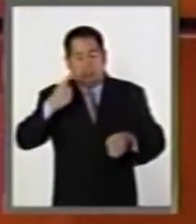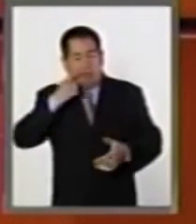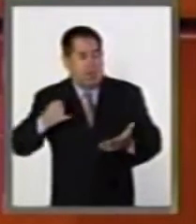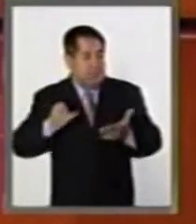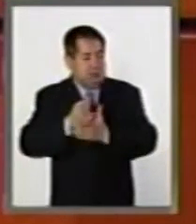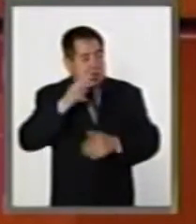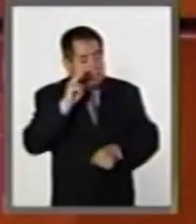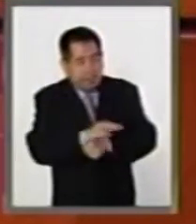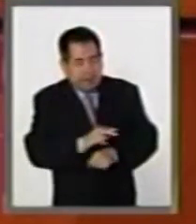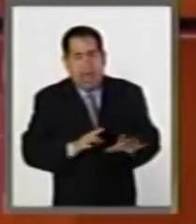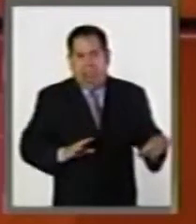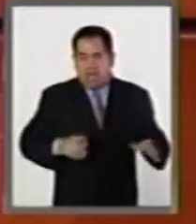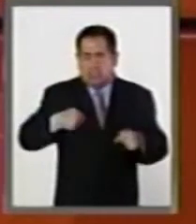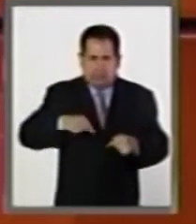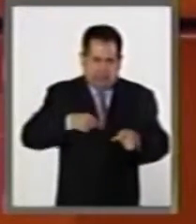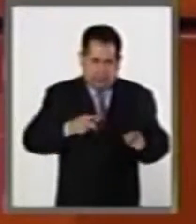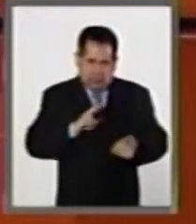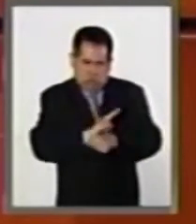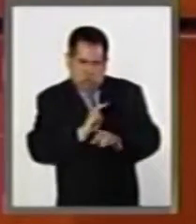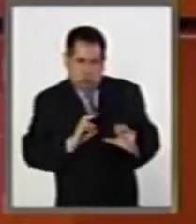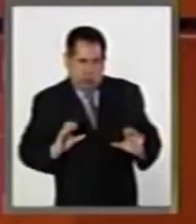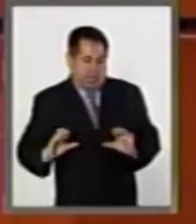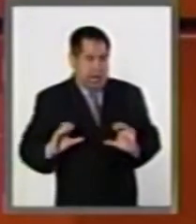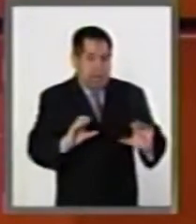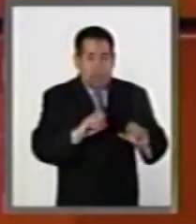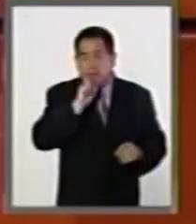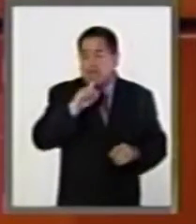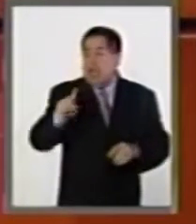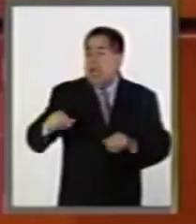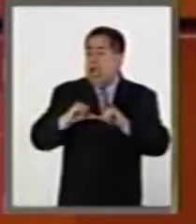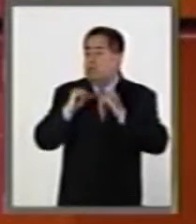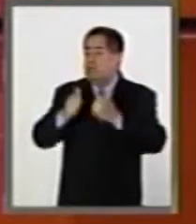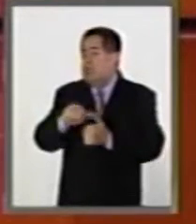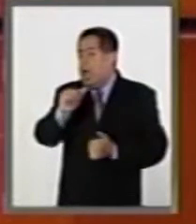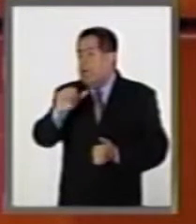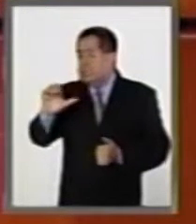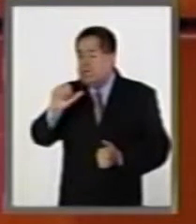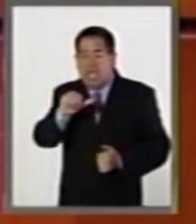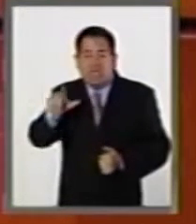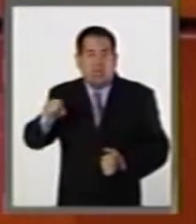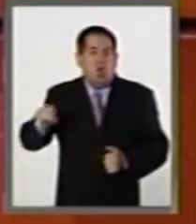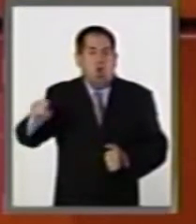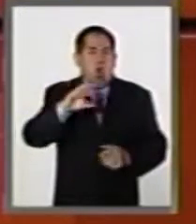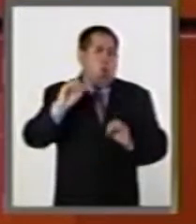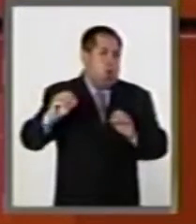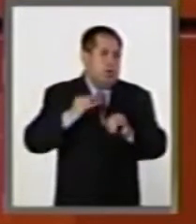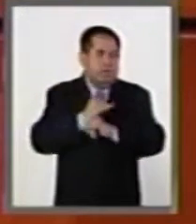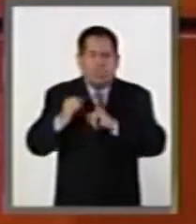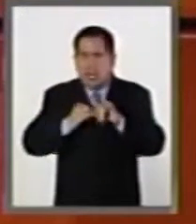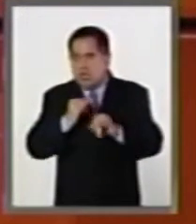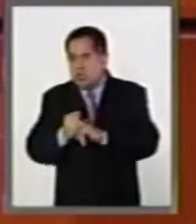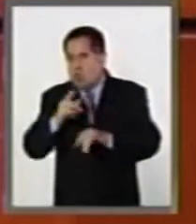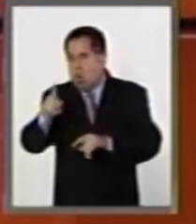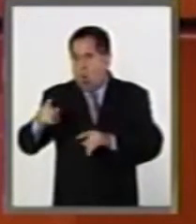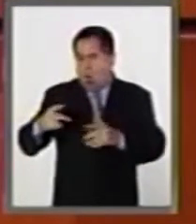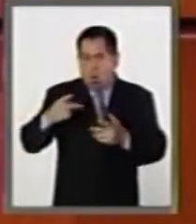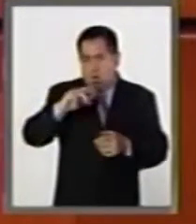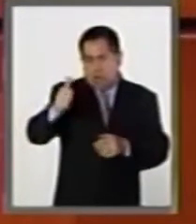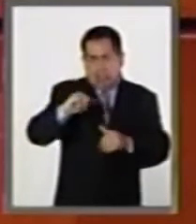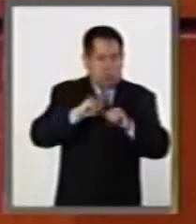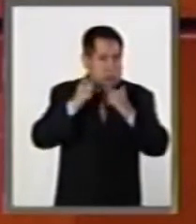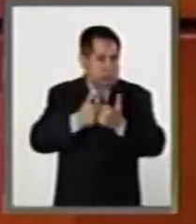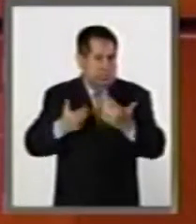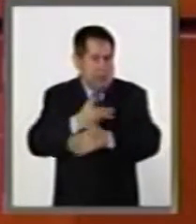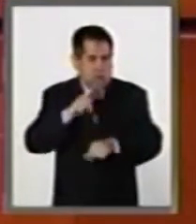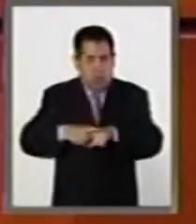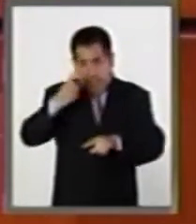y garantizamos la posibilidad de que las organizaciones de la sociedad civil y los organismos públicos nacionales e